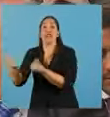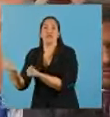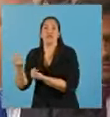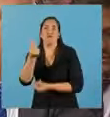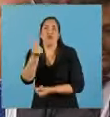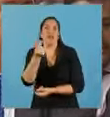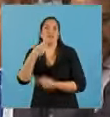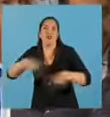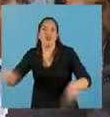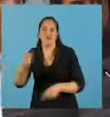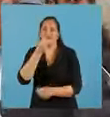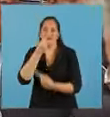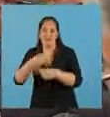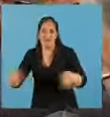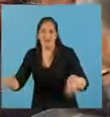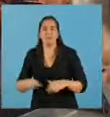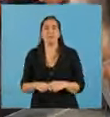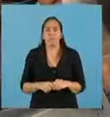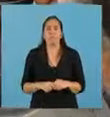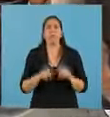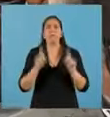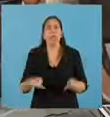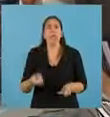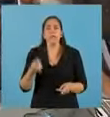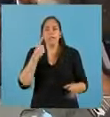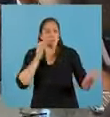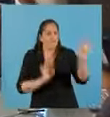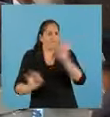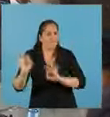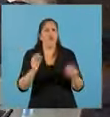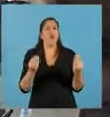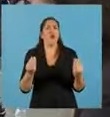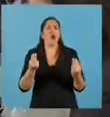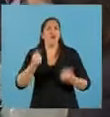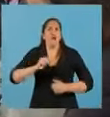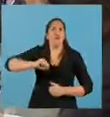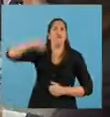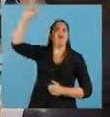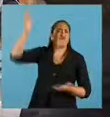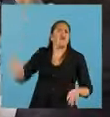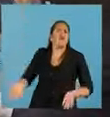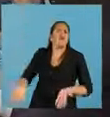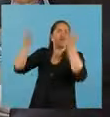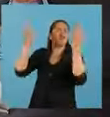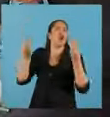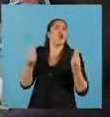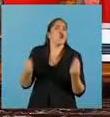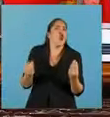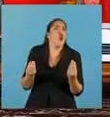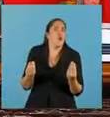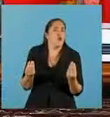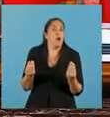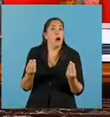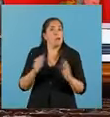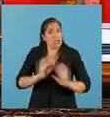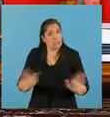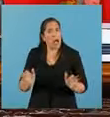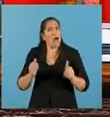Trabajamos para disminuir las causas macroeconómicas de la inflación. Un trabajo que ya ha comenzado a dar incipientes